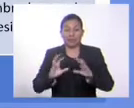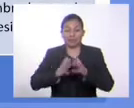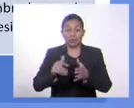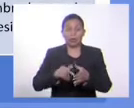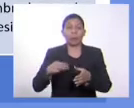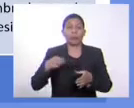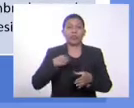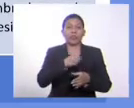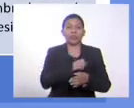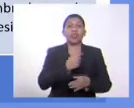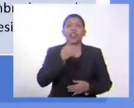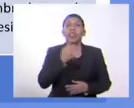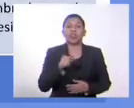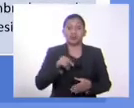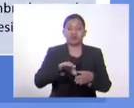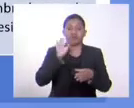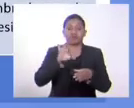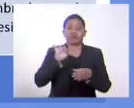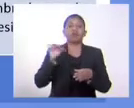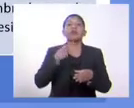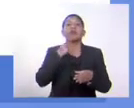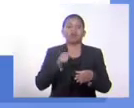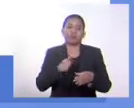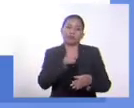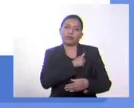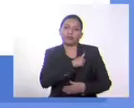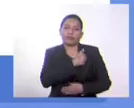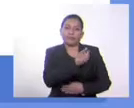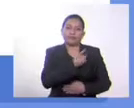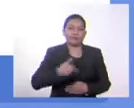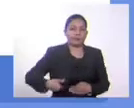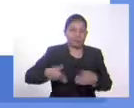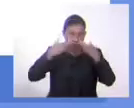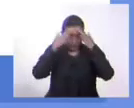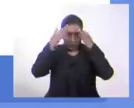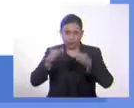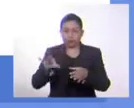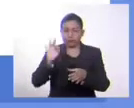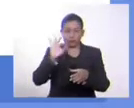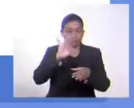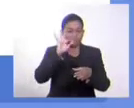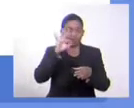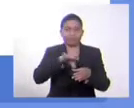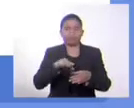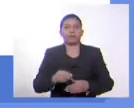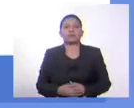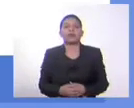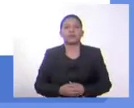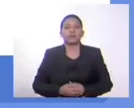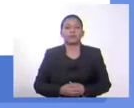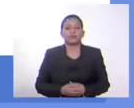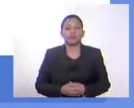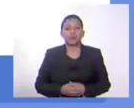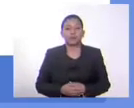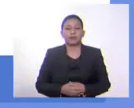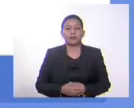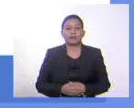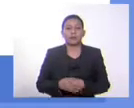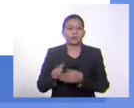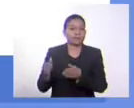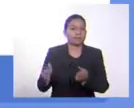República. Ahora, pues, Federico nos puede comentar sobre el órgano legislativo. Bueno, en el órgano